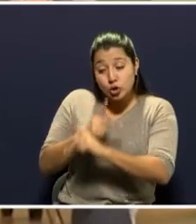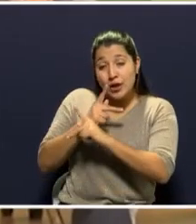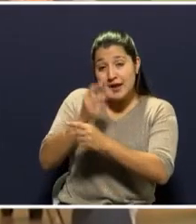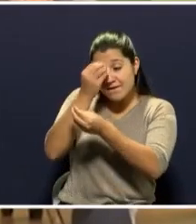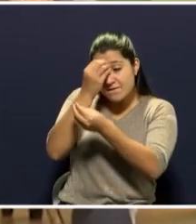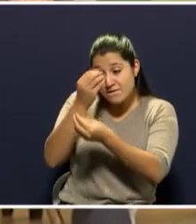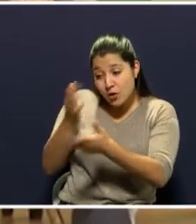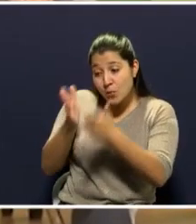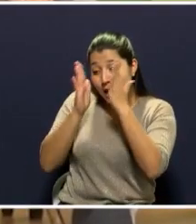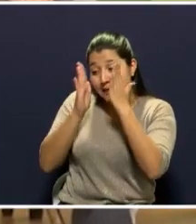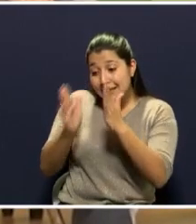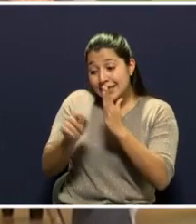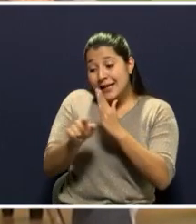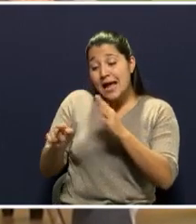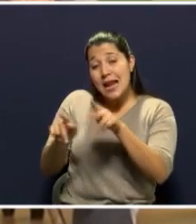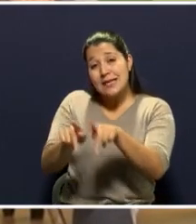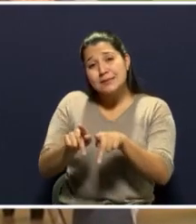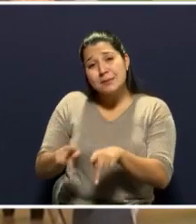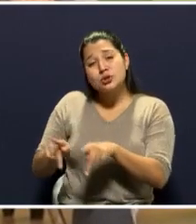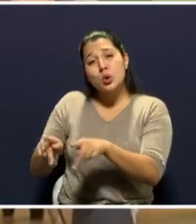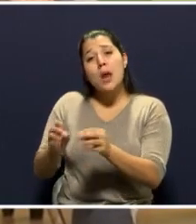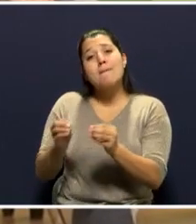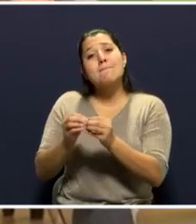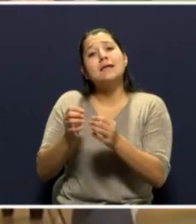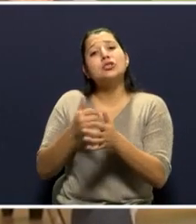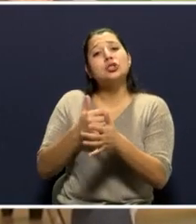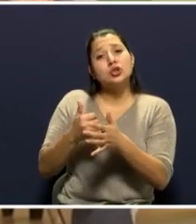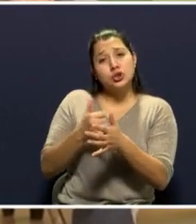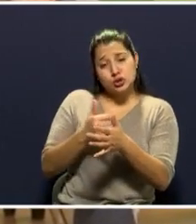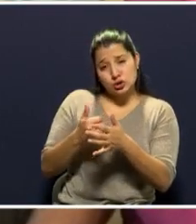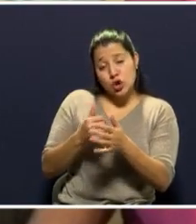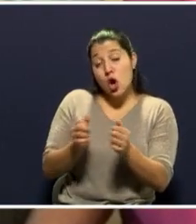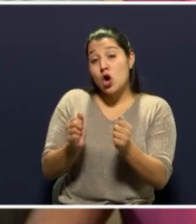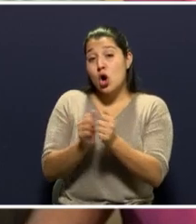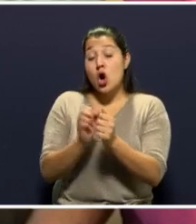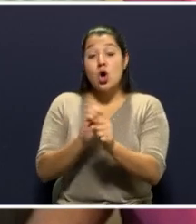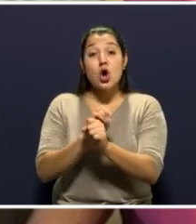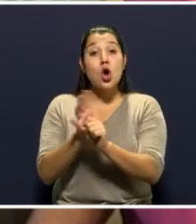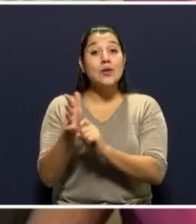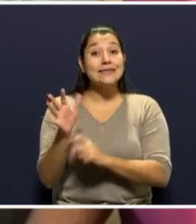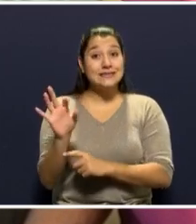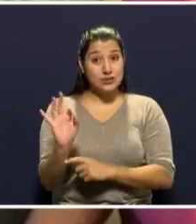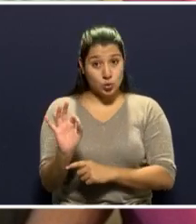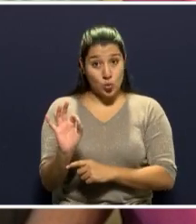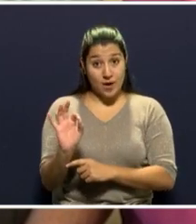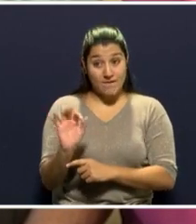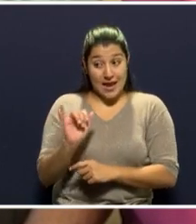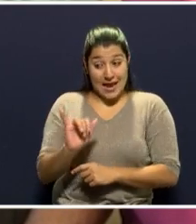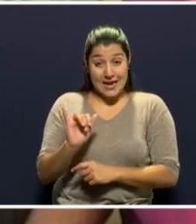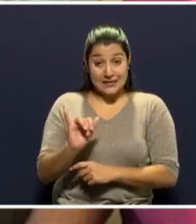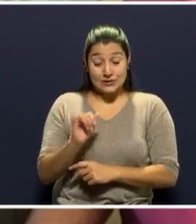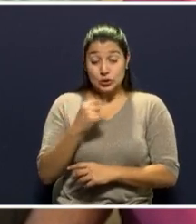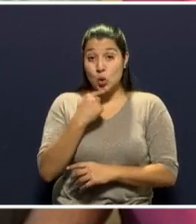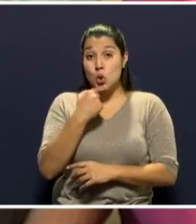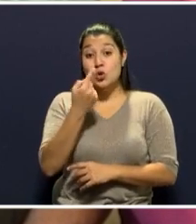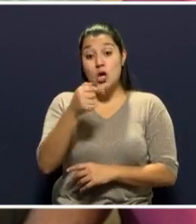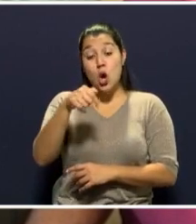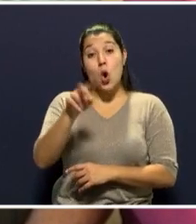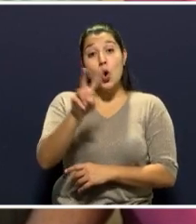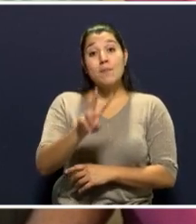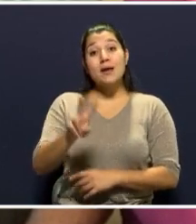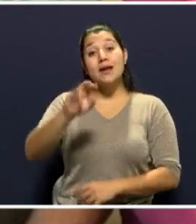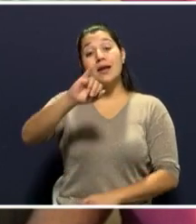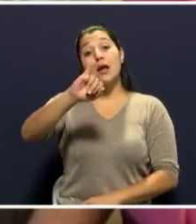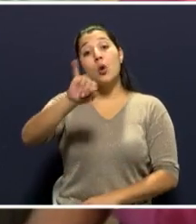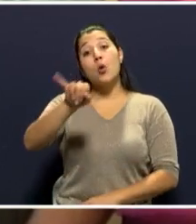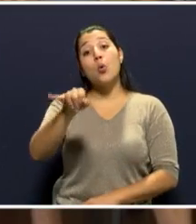integral a la población más vulnerable ante la pandemia del COVID-19. Así lo dio a conocer este viernes Juan